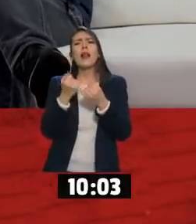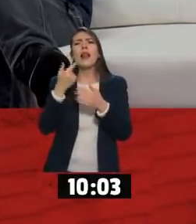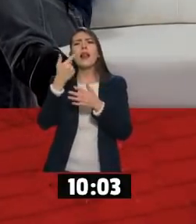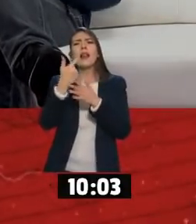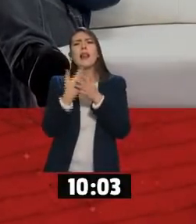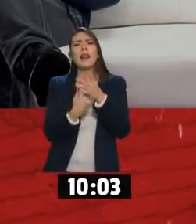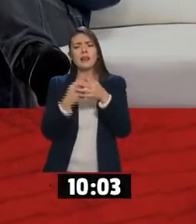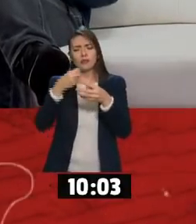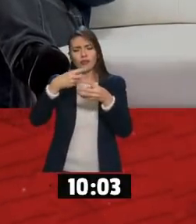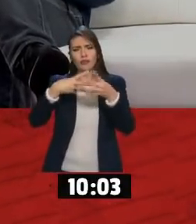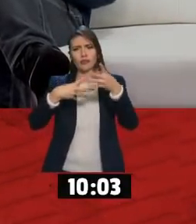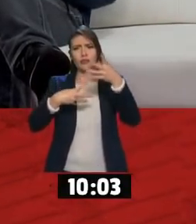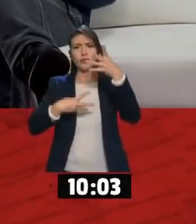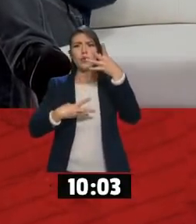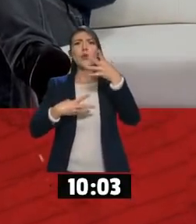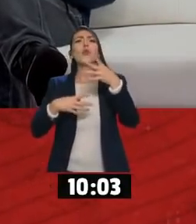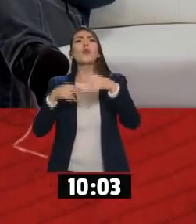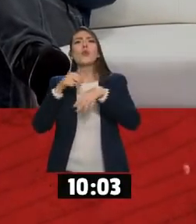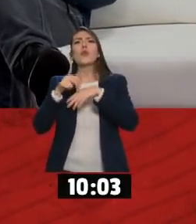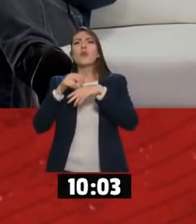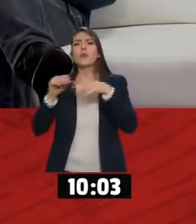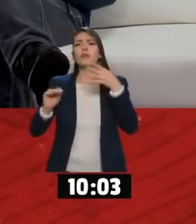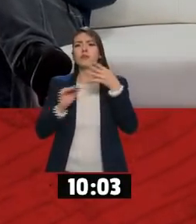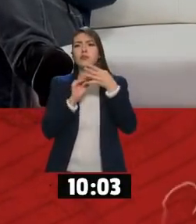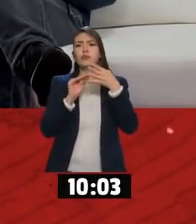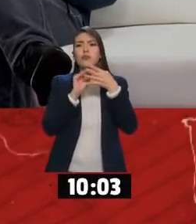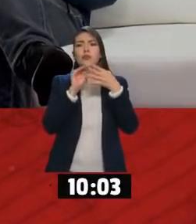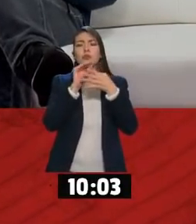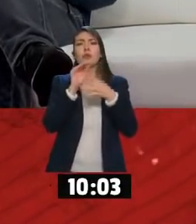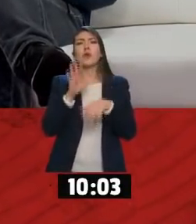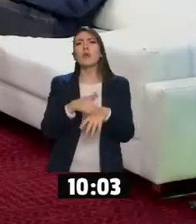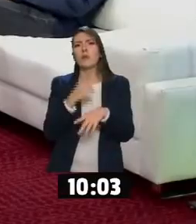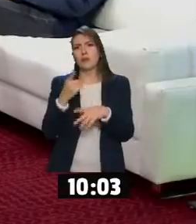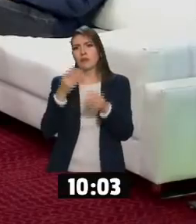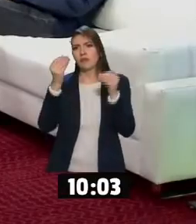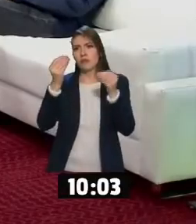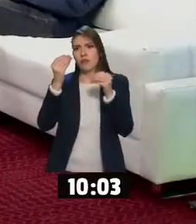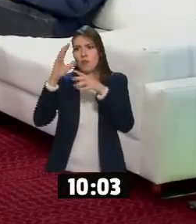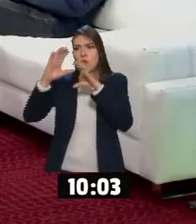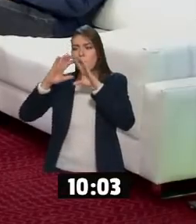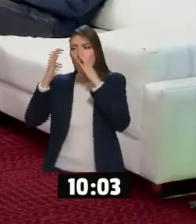nivel mundial, ¿sabes y qué lugar quedaron en esta ¿A dónde subieron? Yo qué le diría? Lo que